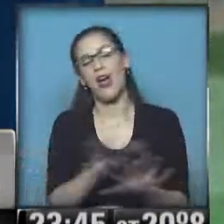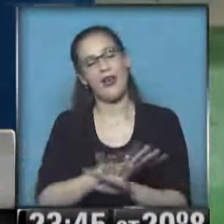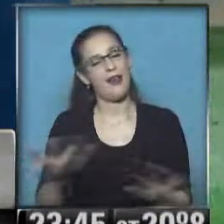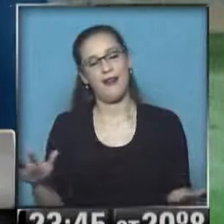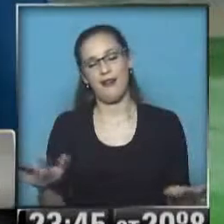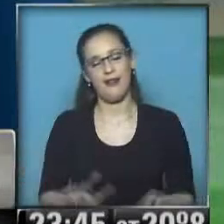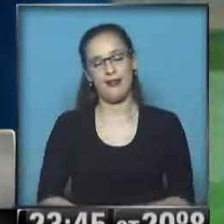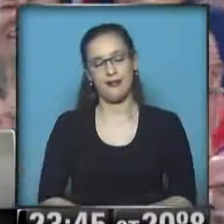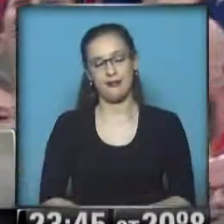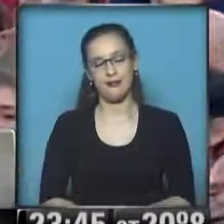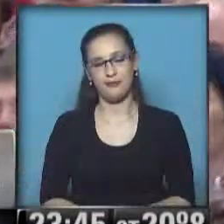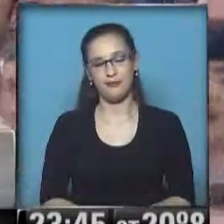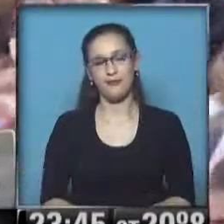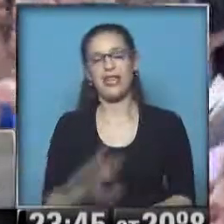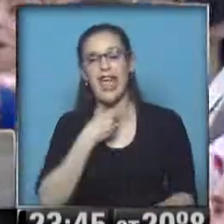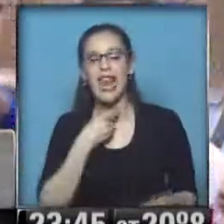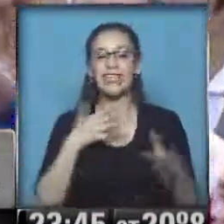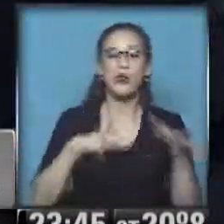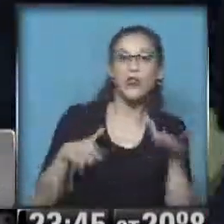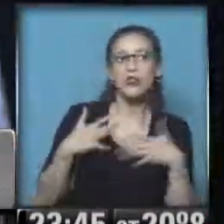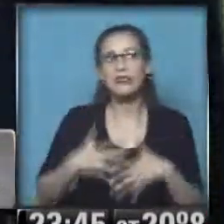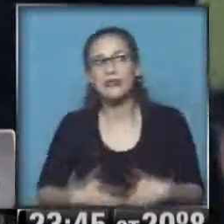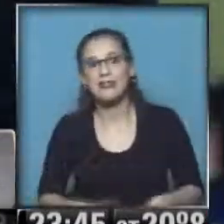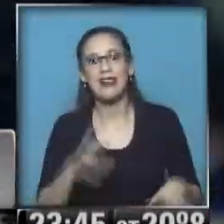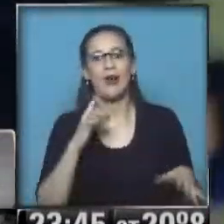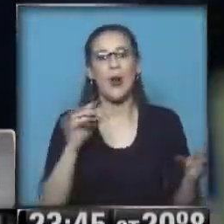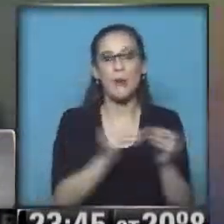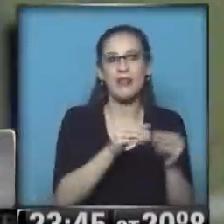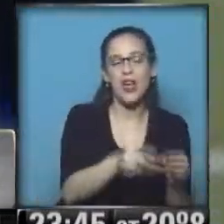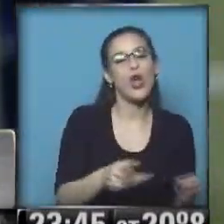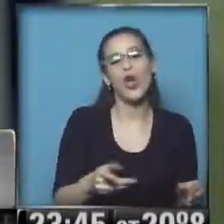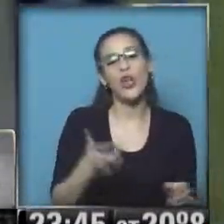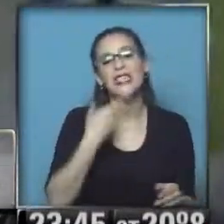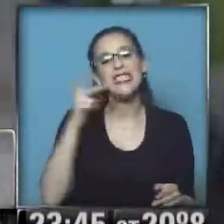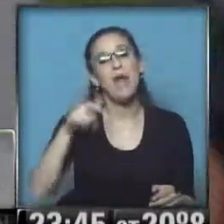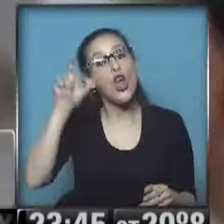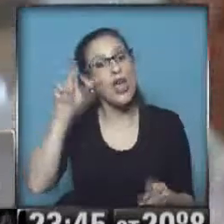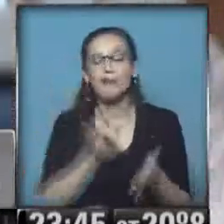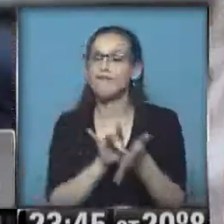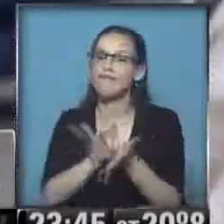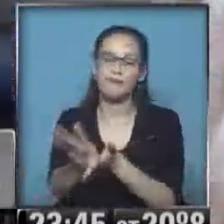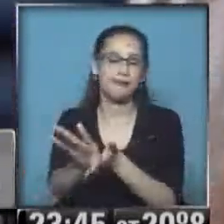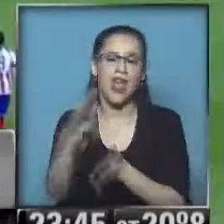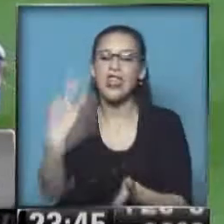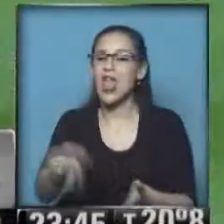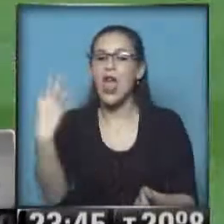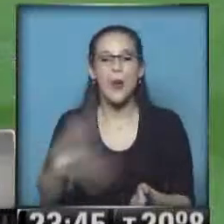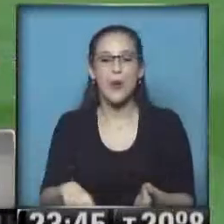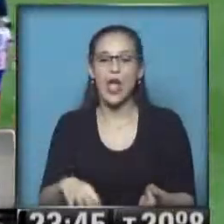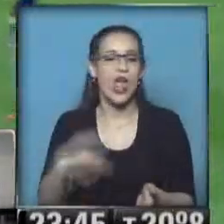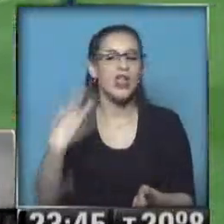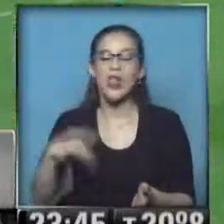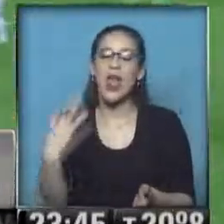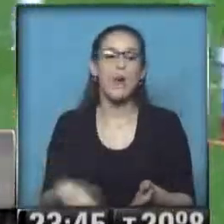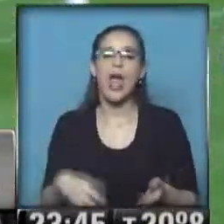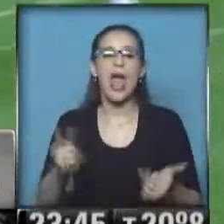de apaciguar esta situación. Afuera, el Cholo Simeone, que iba a terminar viendo el partido sentado en la tribuna con todos los hinchas del